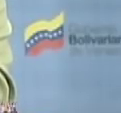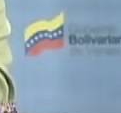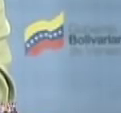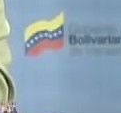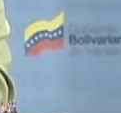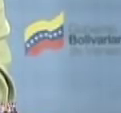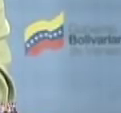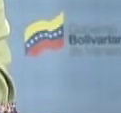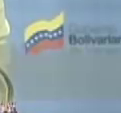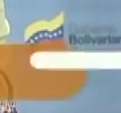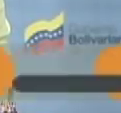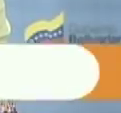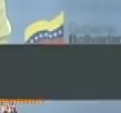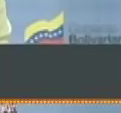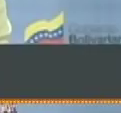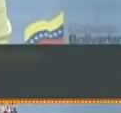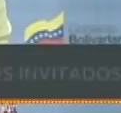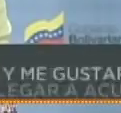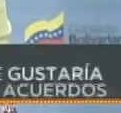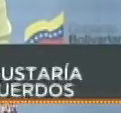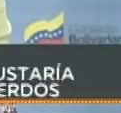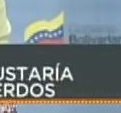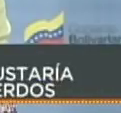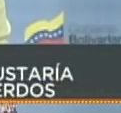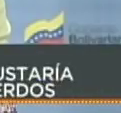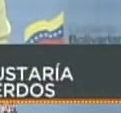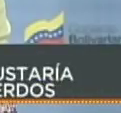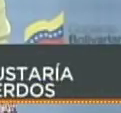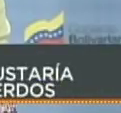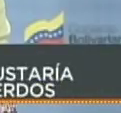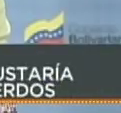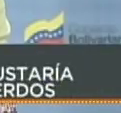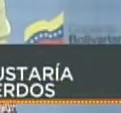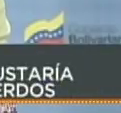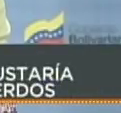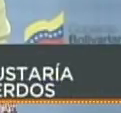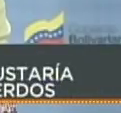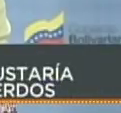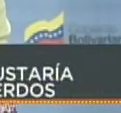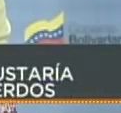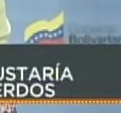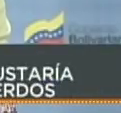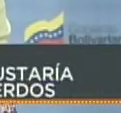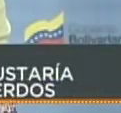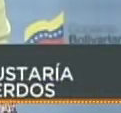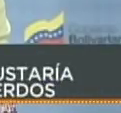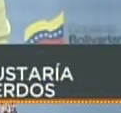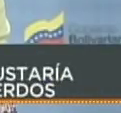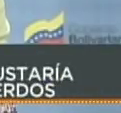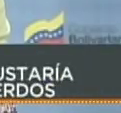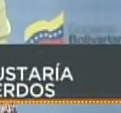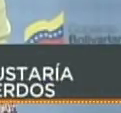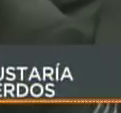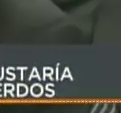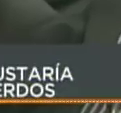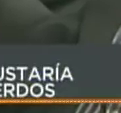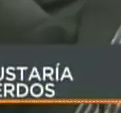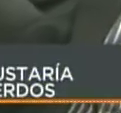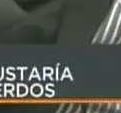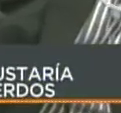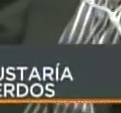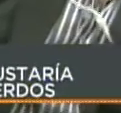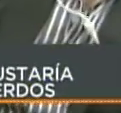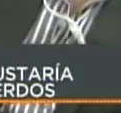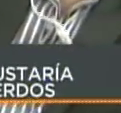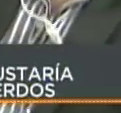Patria 2025, Ricardo Menéndez, el vicepresidente del Socialismo Territorial, don profesor